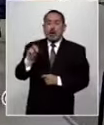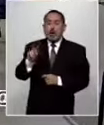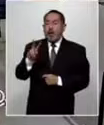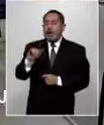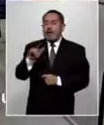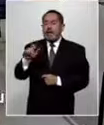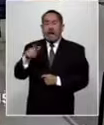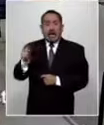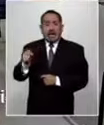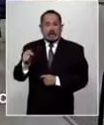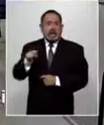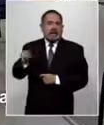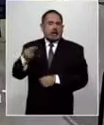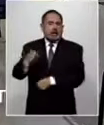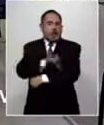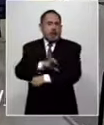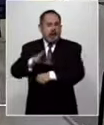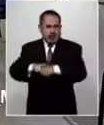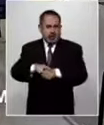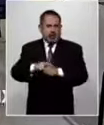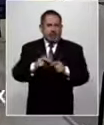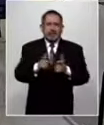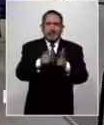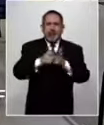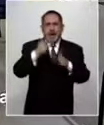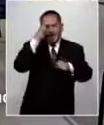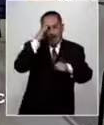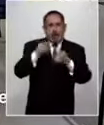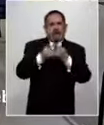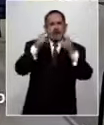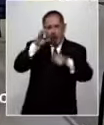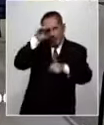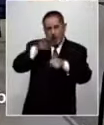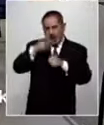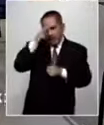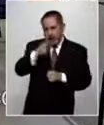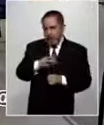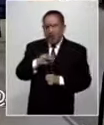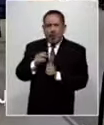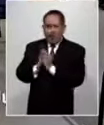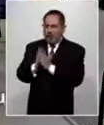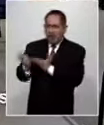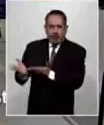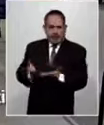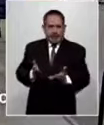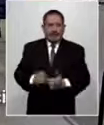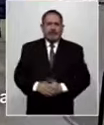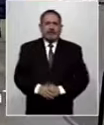Villegas Mejías, coordinador de Memoria Histórica y Cultural de México. Por favor.